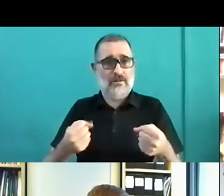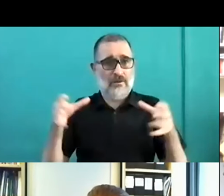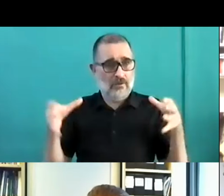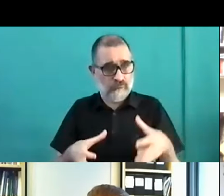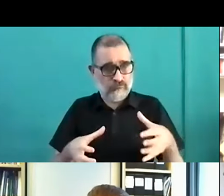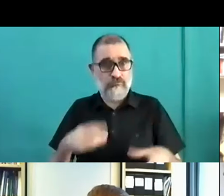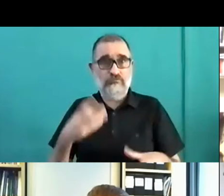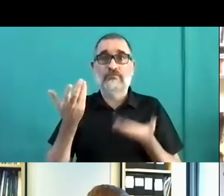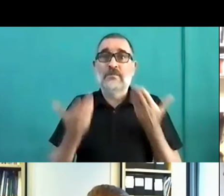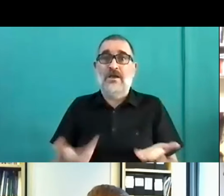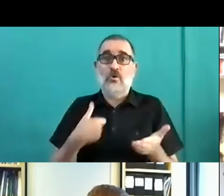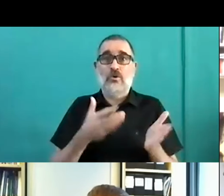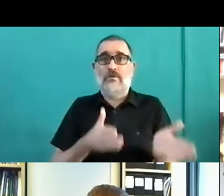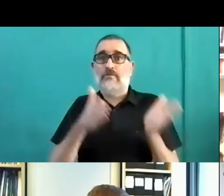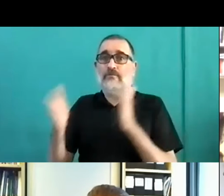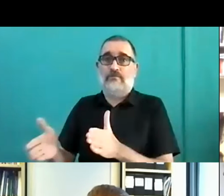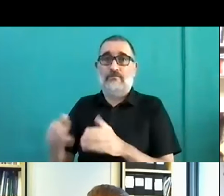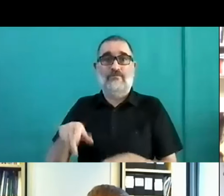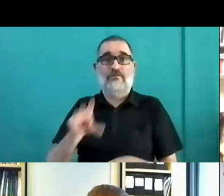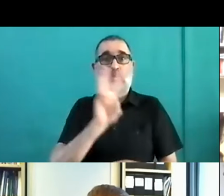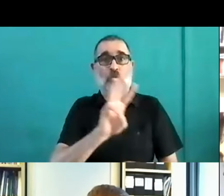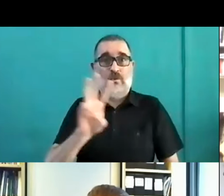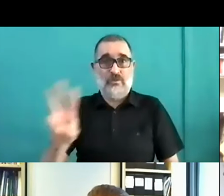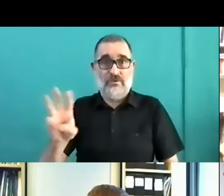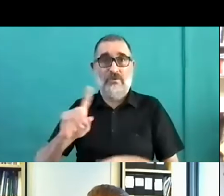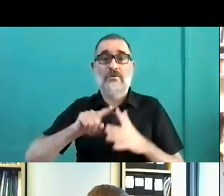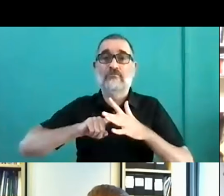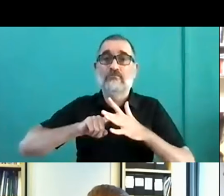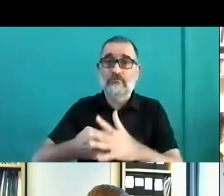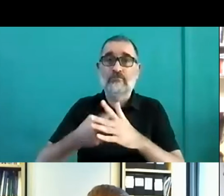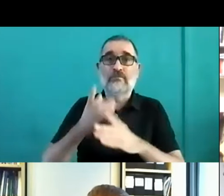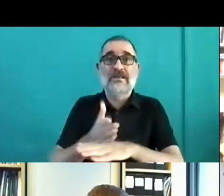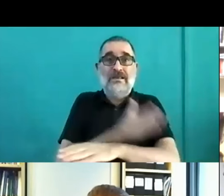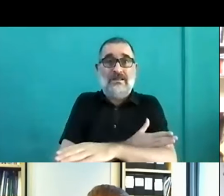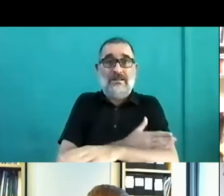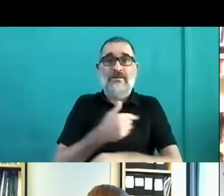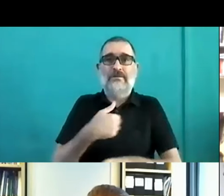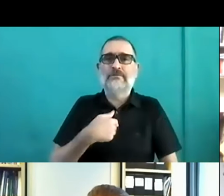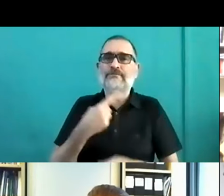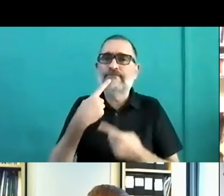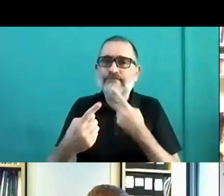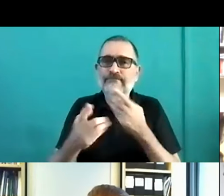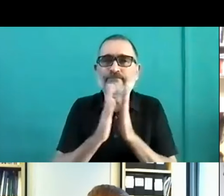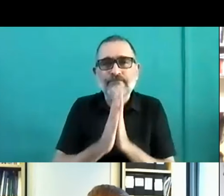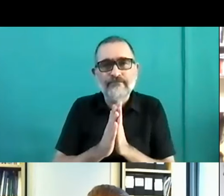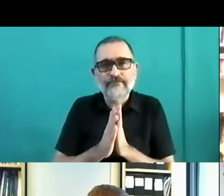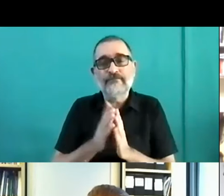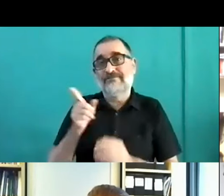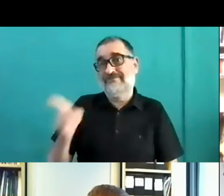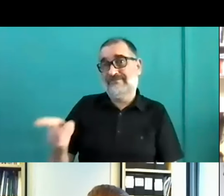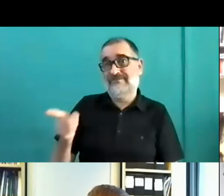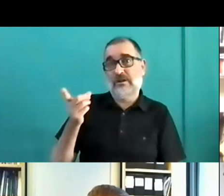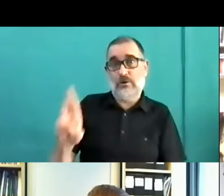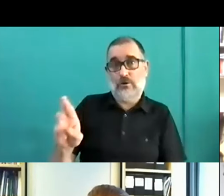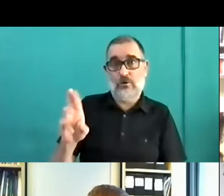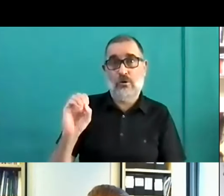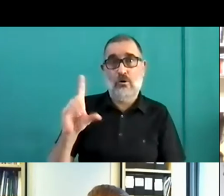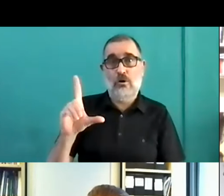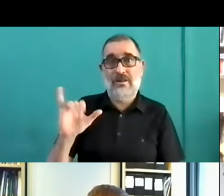doctor Renato Olivera. Para nosotros la colaboración técnica con nuestros centros colaboradores es muy clave, pero también es muy clave